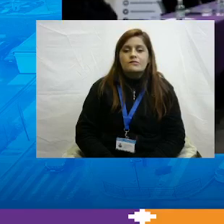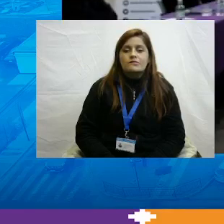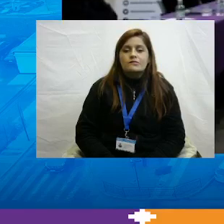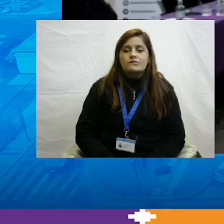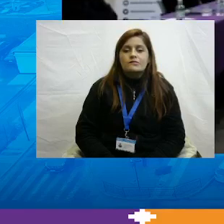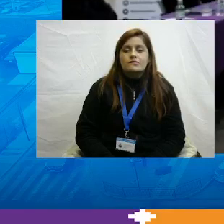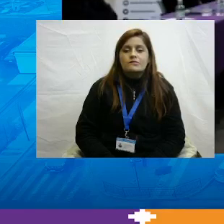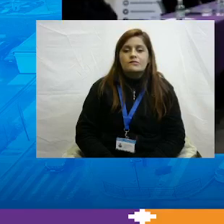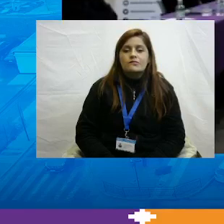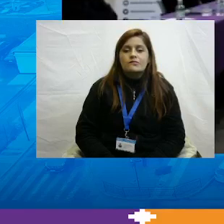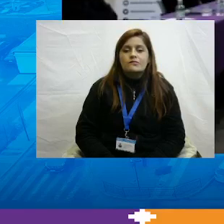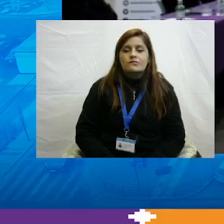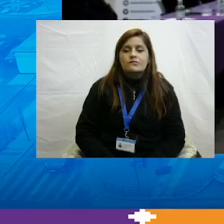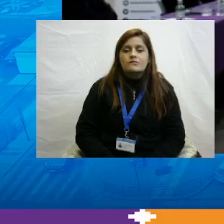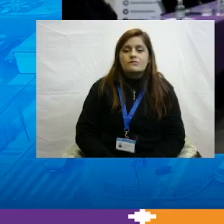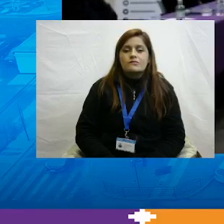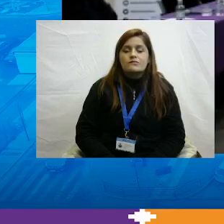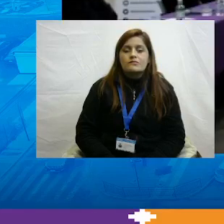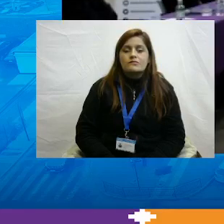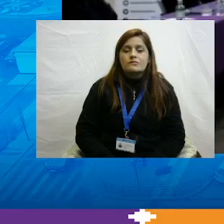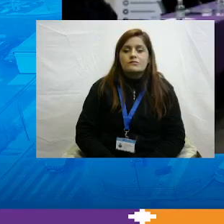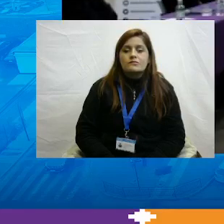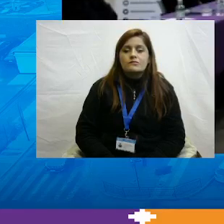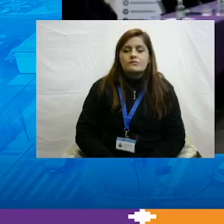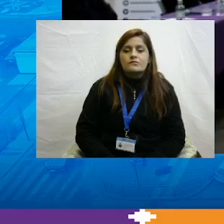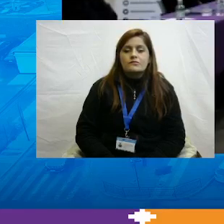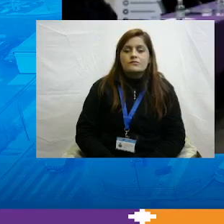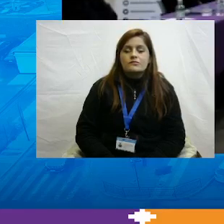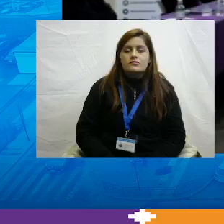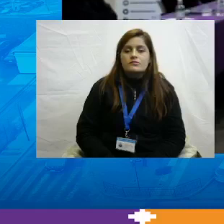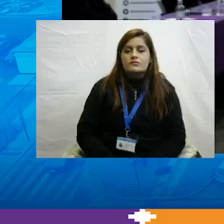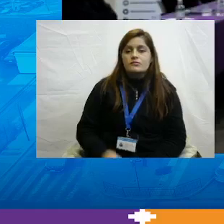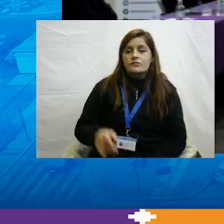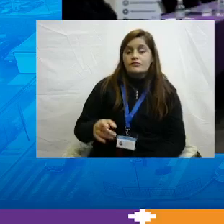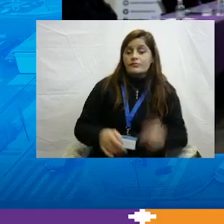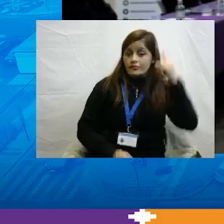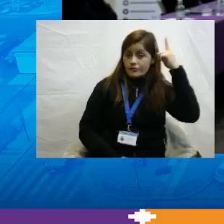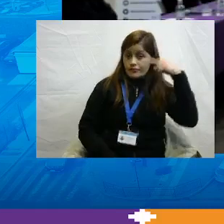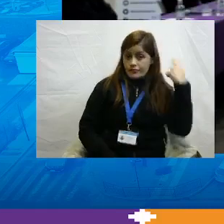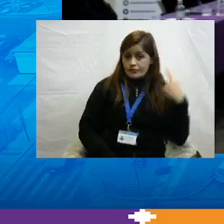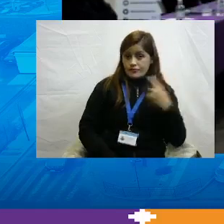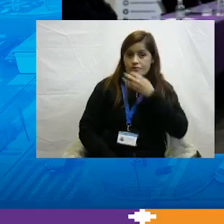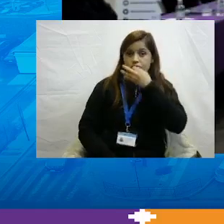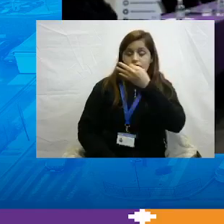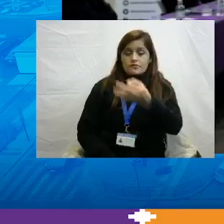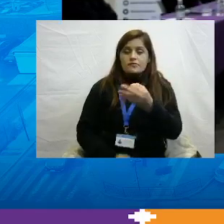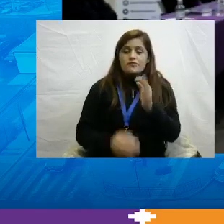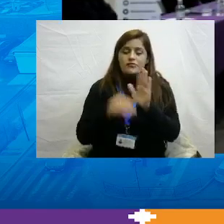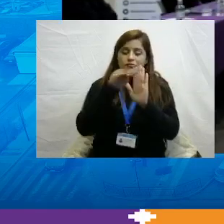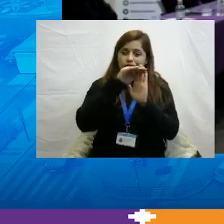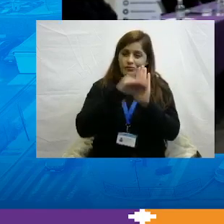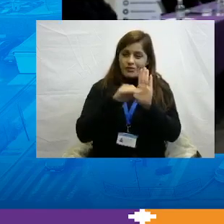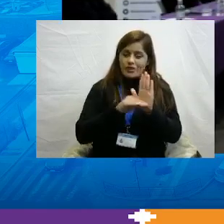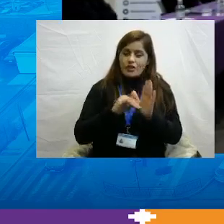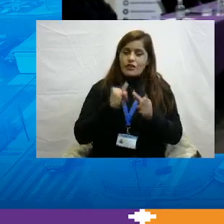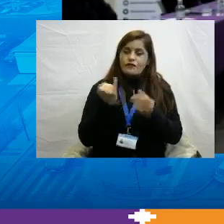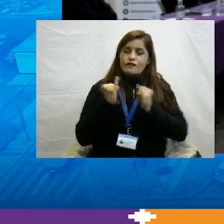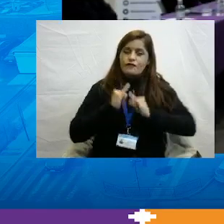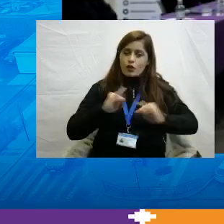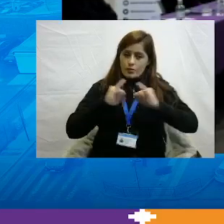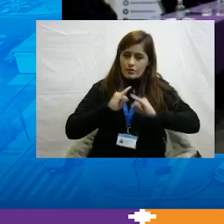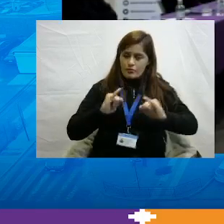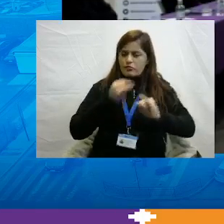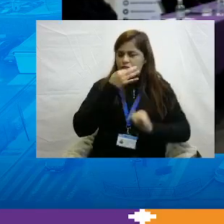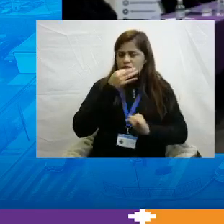O sea, yo creo que en el informe el ordinario jurídico es súper claro en eso y en todas las gestiones que se han hecho también para dar a conocer o llegar